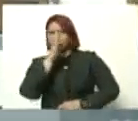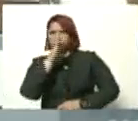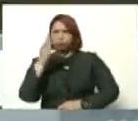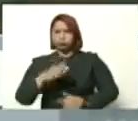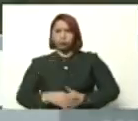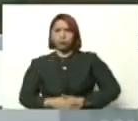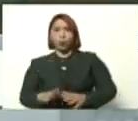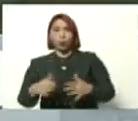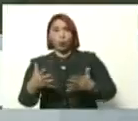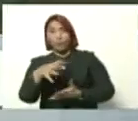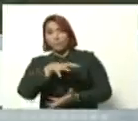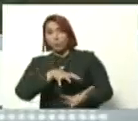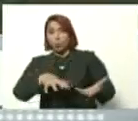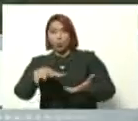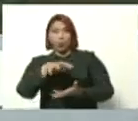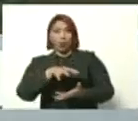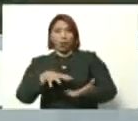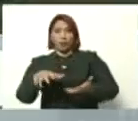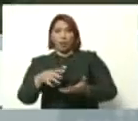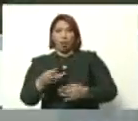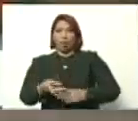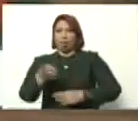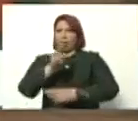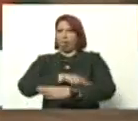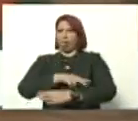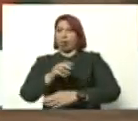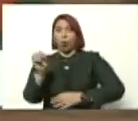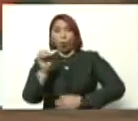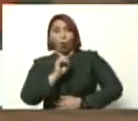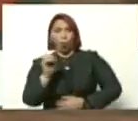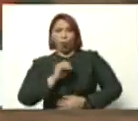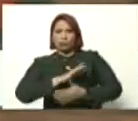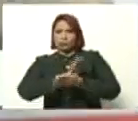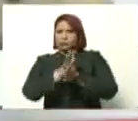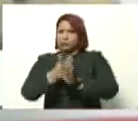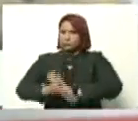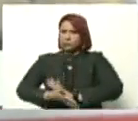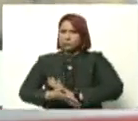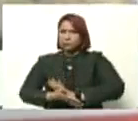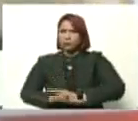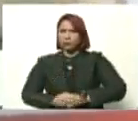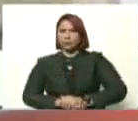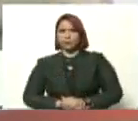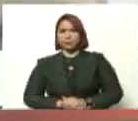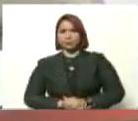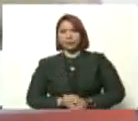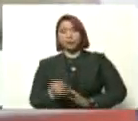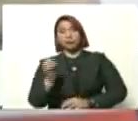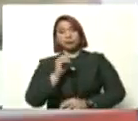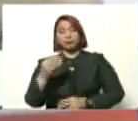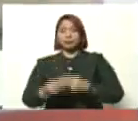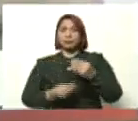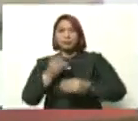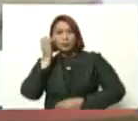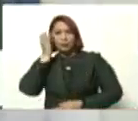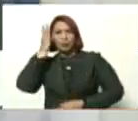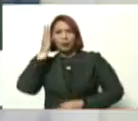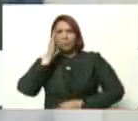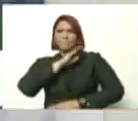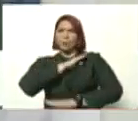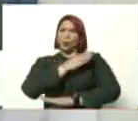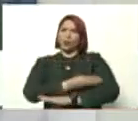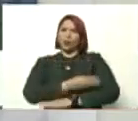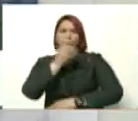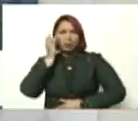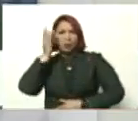cuando las crisis, bueno, arrecian o devastan o hacen que surjan los poderes